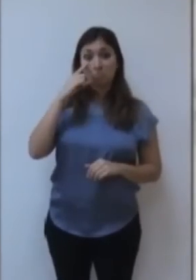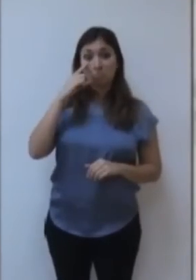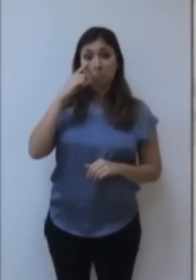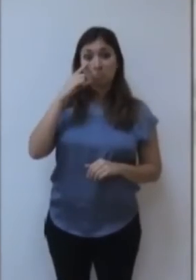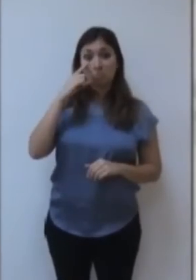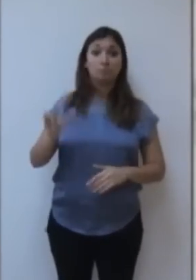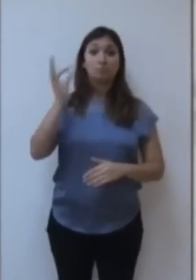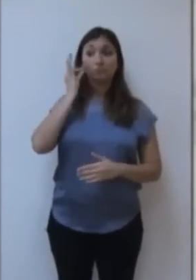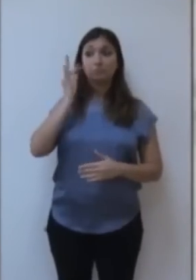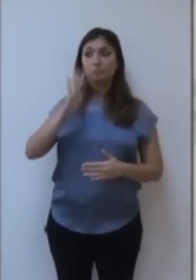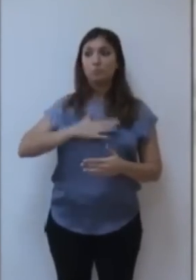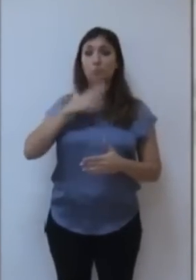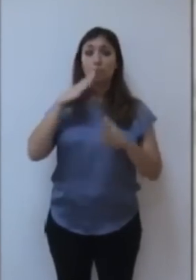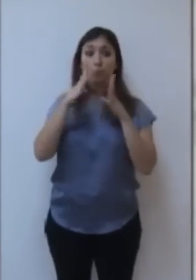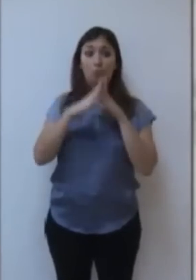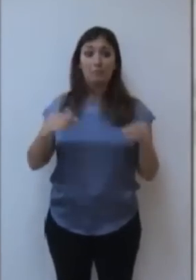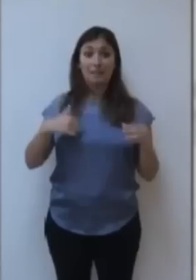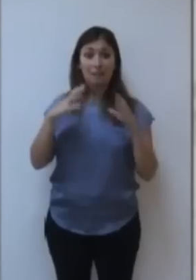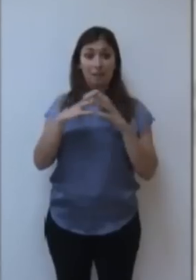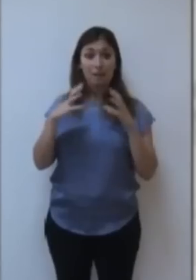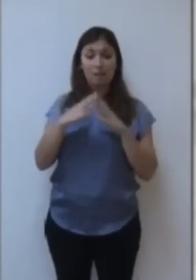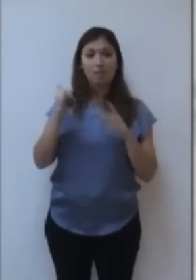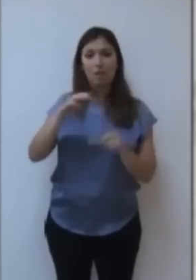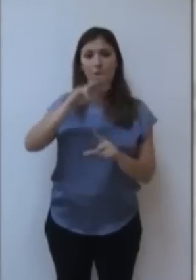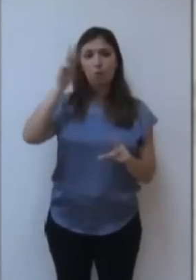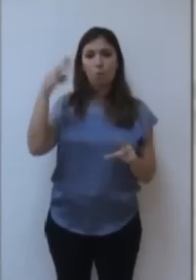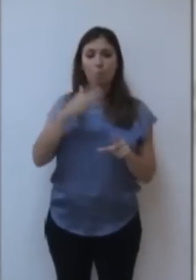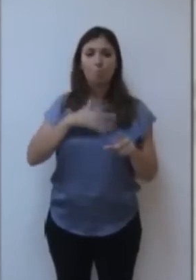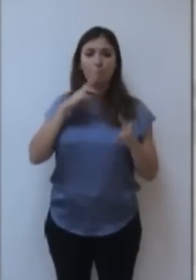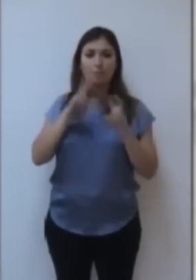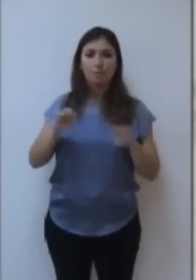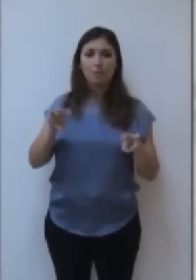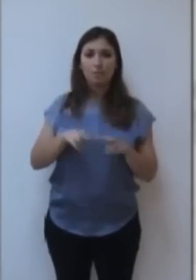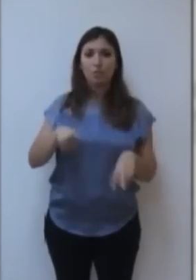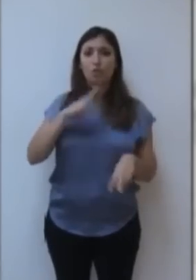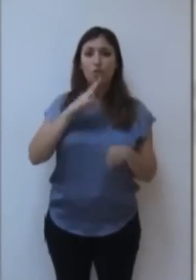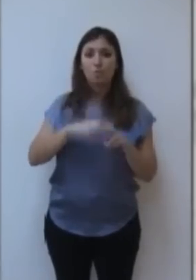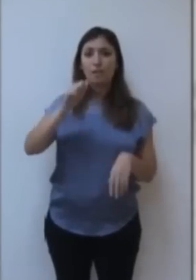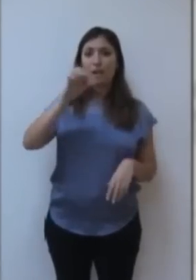Bueno, nosotros desde la Universidad de Granada tenemos una página en nuestro grupo de investigación que se llama